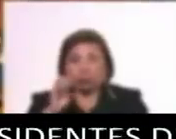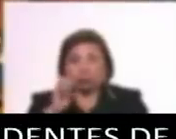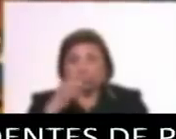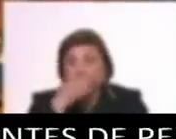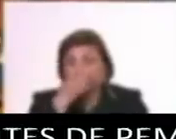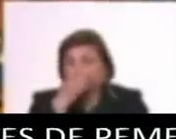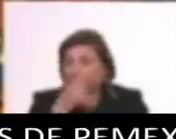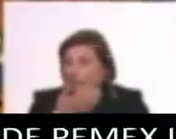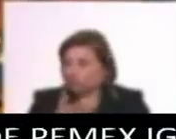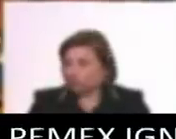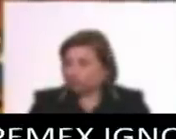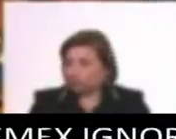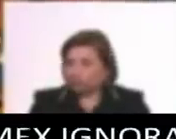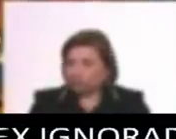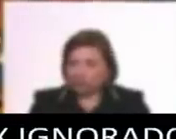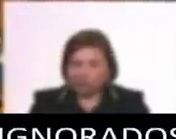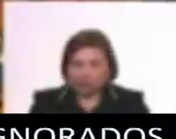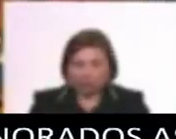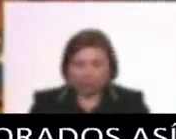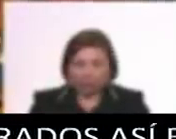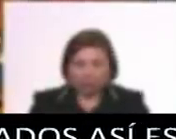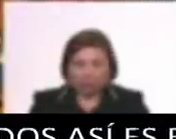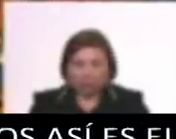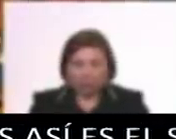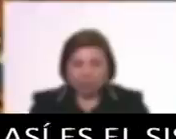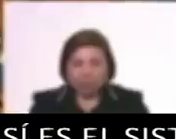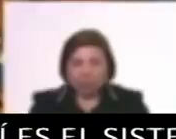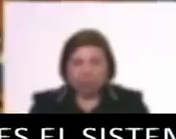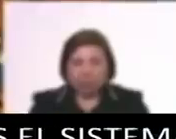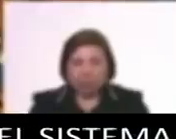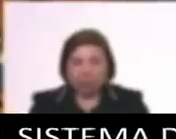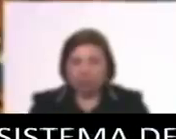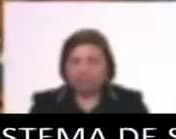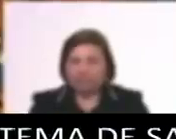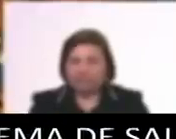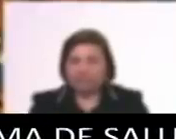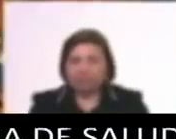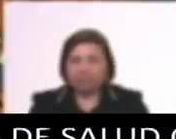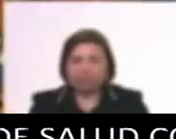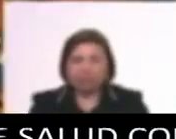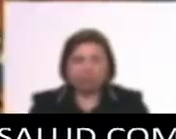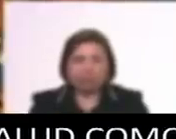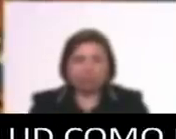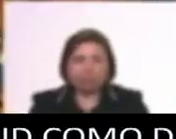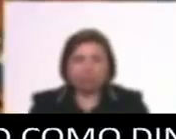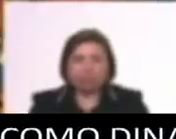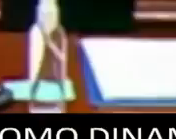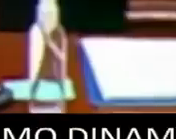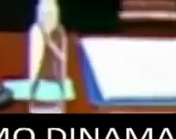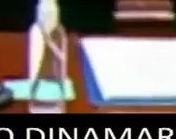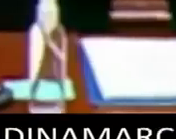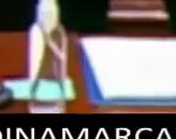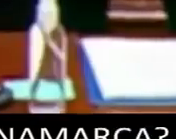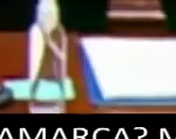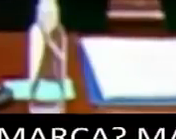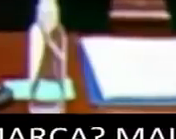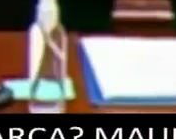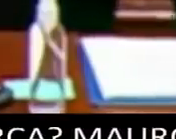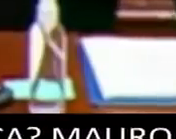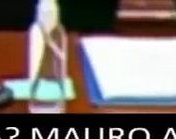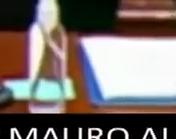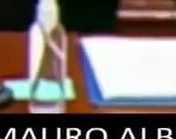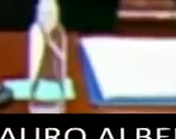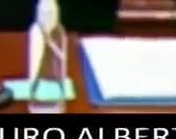abstenciones, el Pleno del Congreso, a través de la moción del orden del día, rechazó lo que consideró constantes